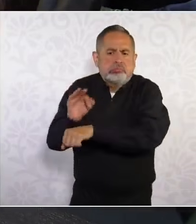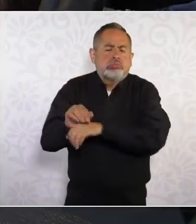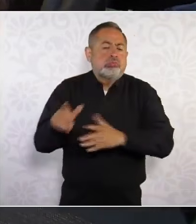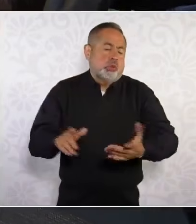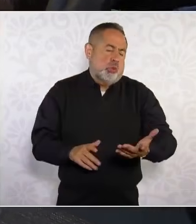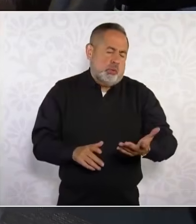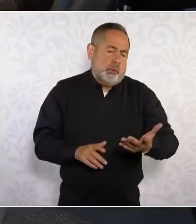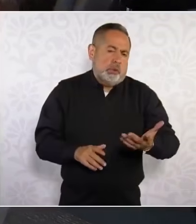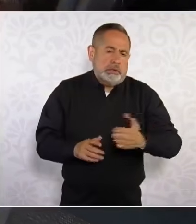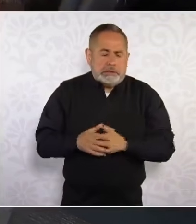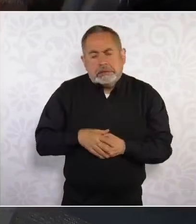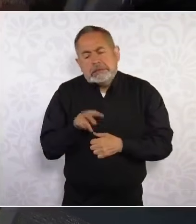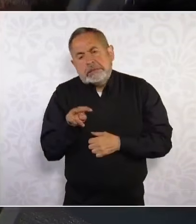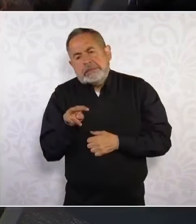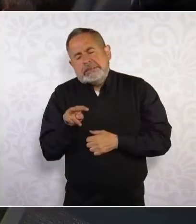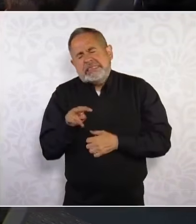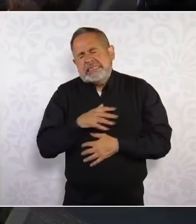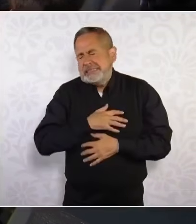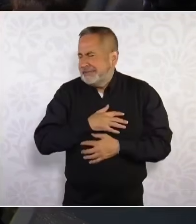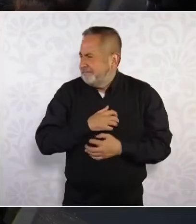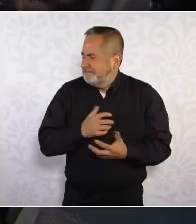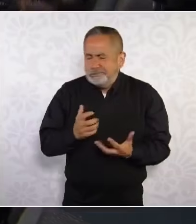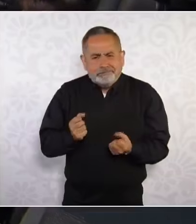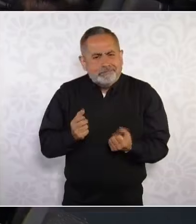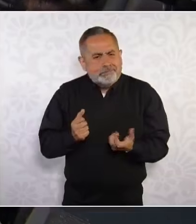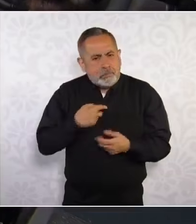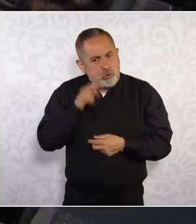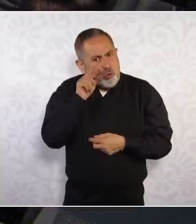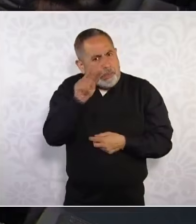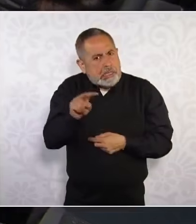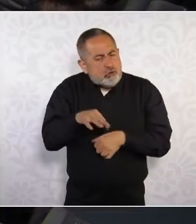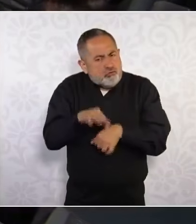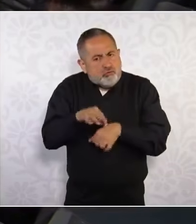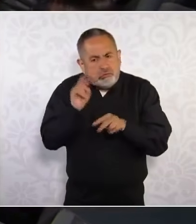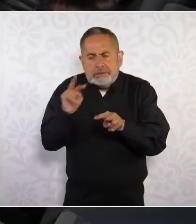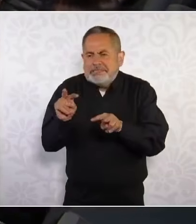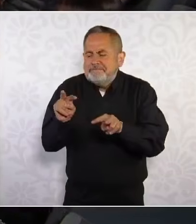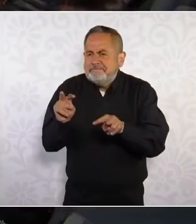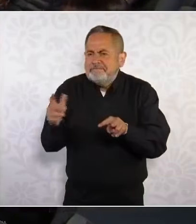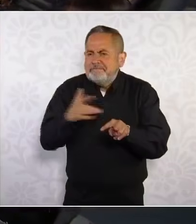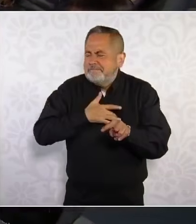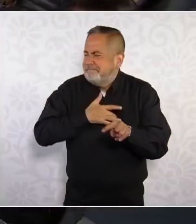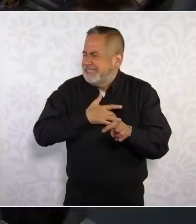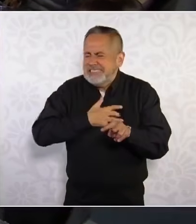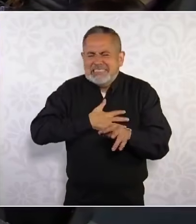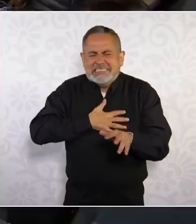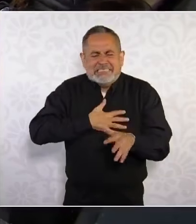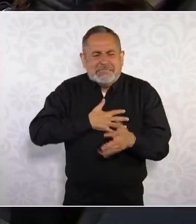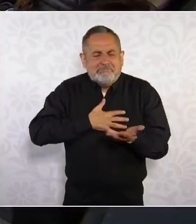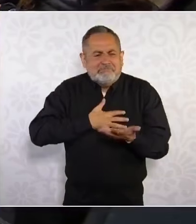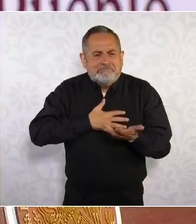pues obviamente uno queda, pues se siente, ¿cómo decirlo?